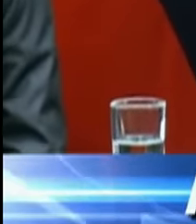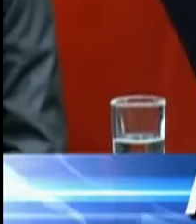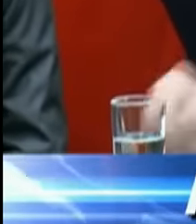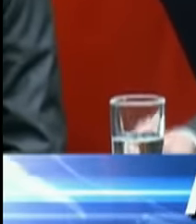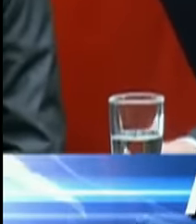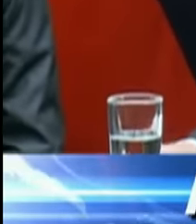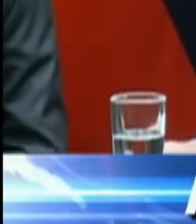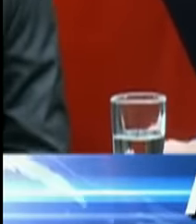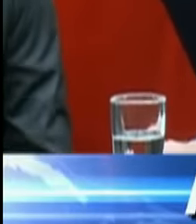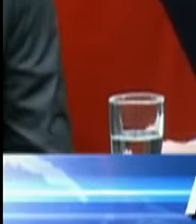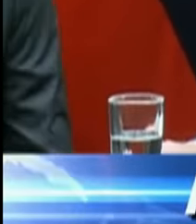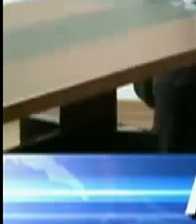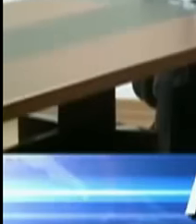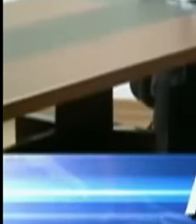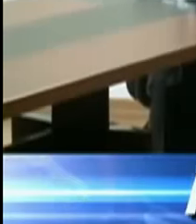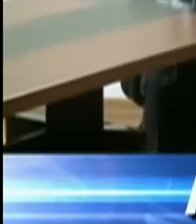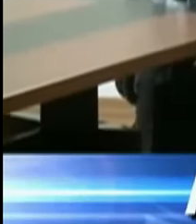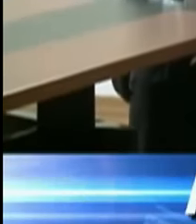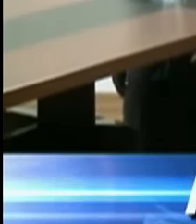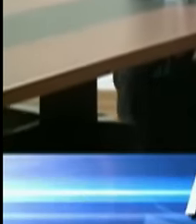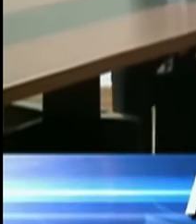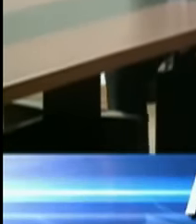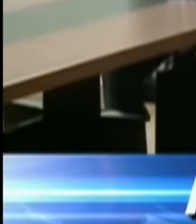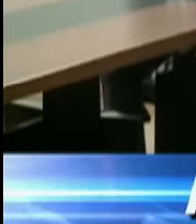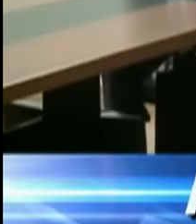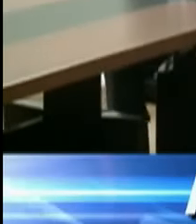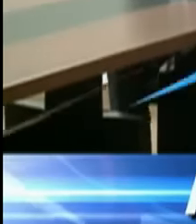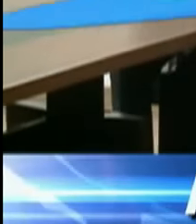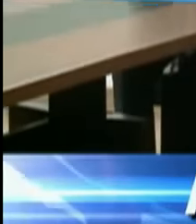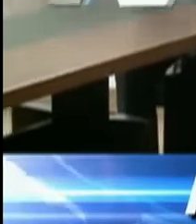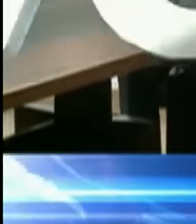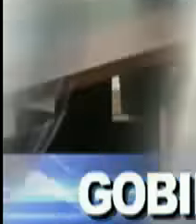presidente Rafael Correa.